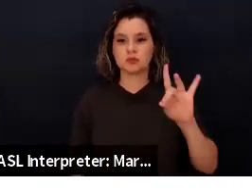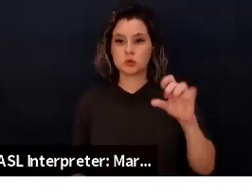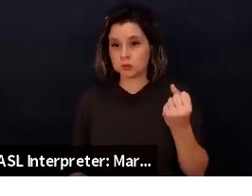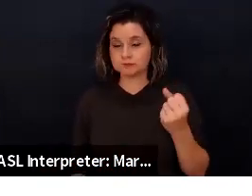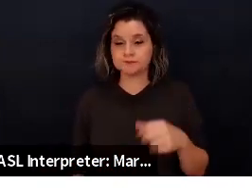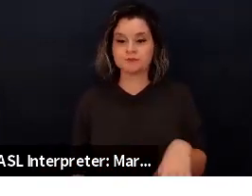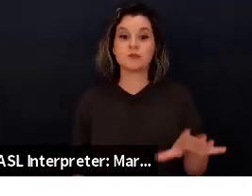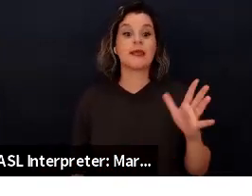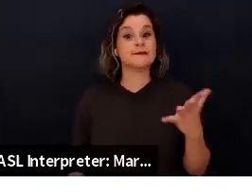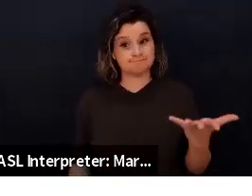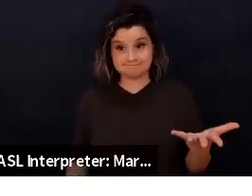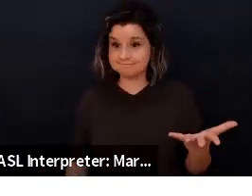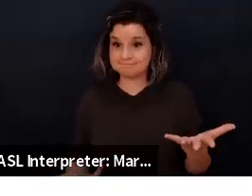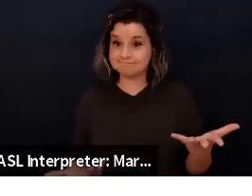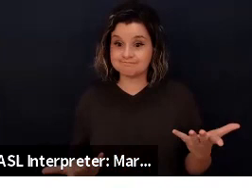1980. Entonces,